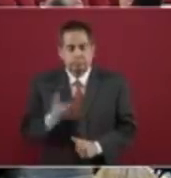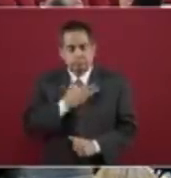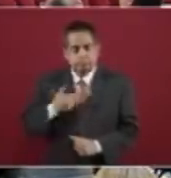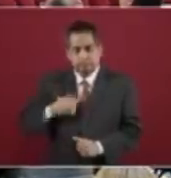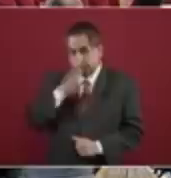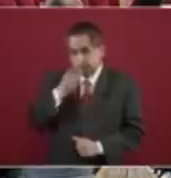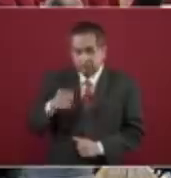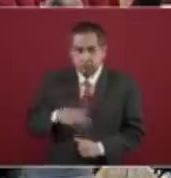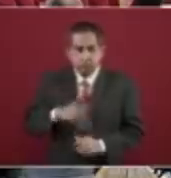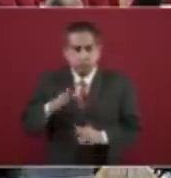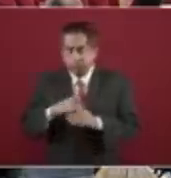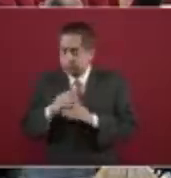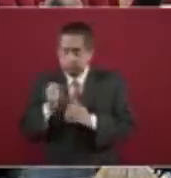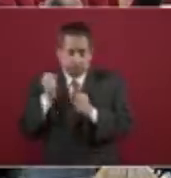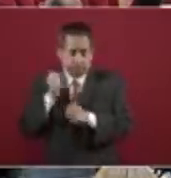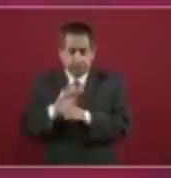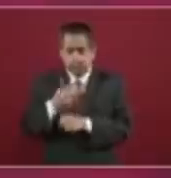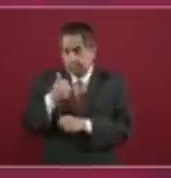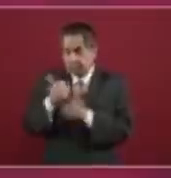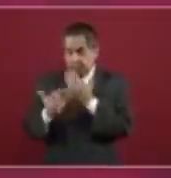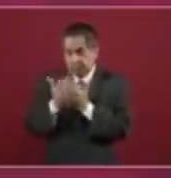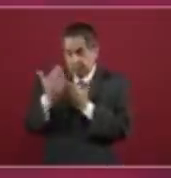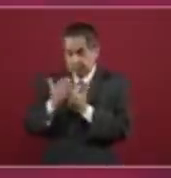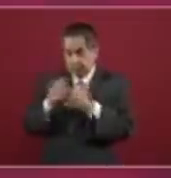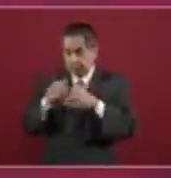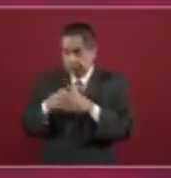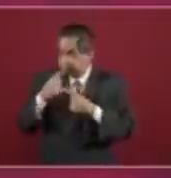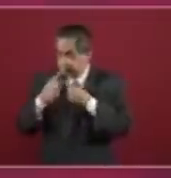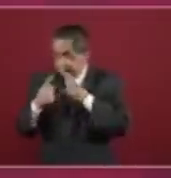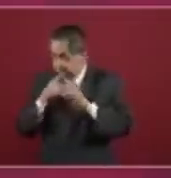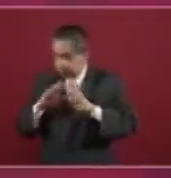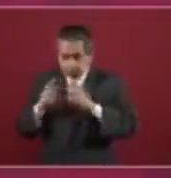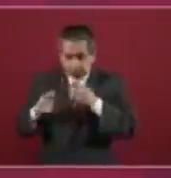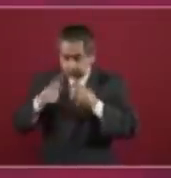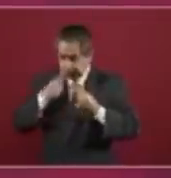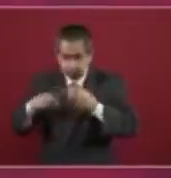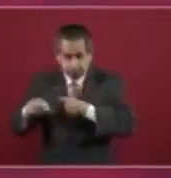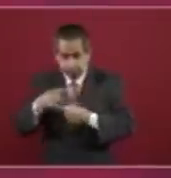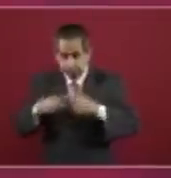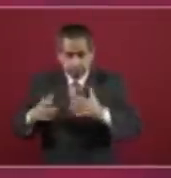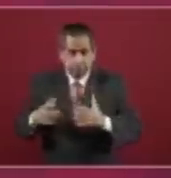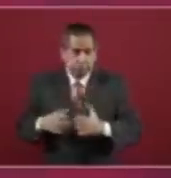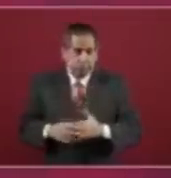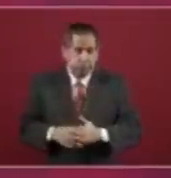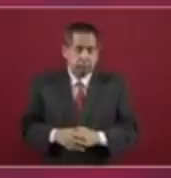estamos desde las 6 de la mañana viendo esto.